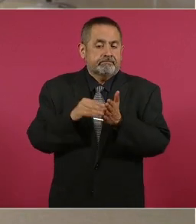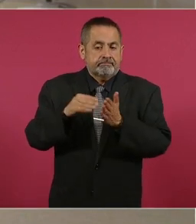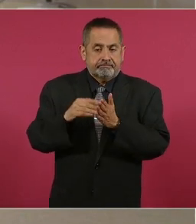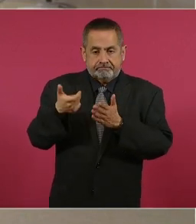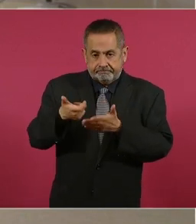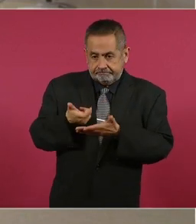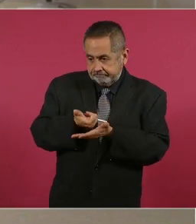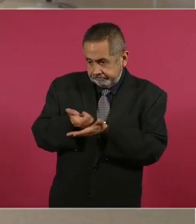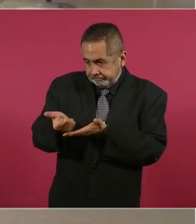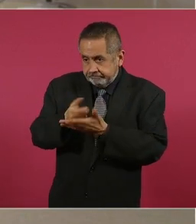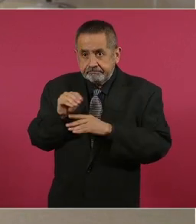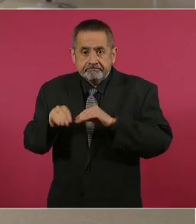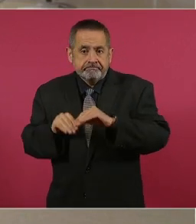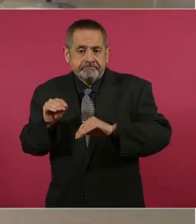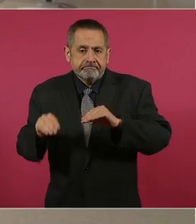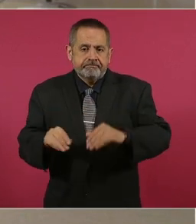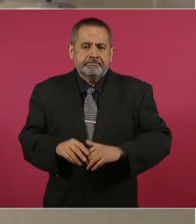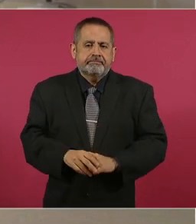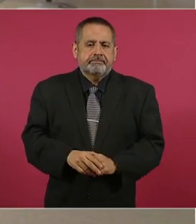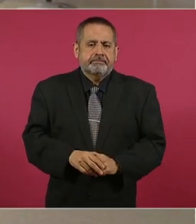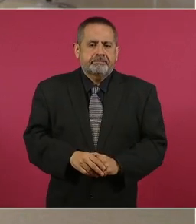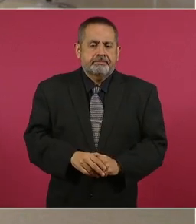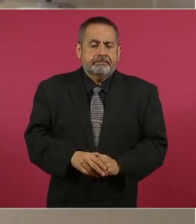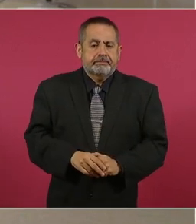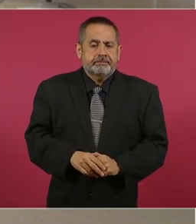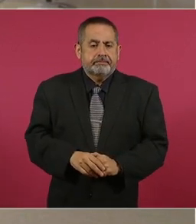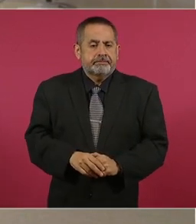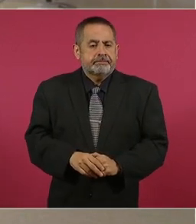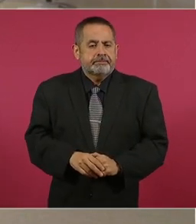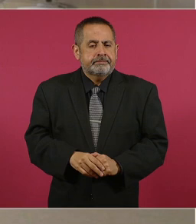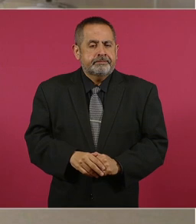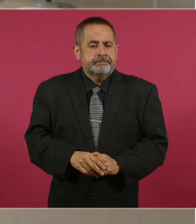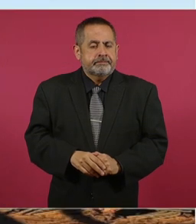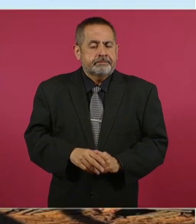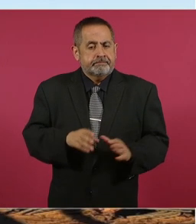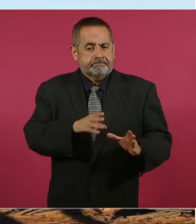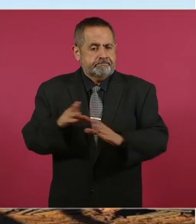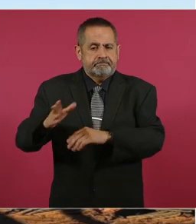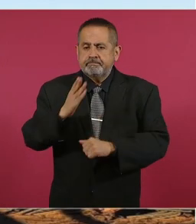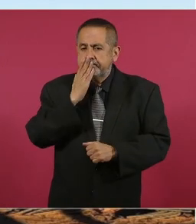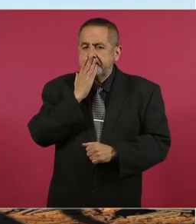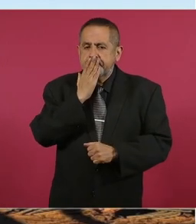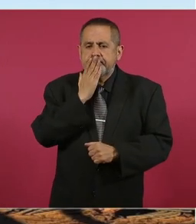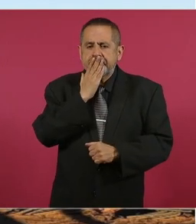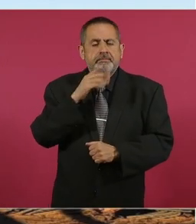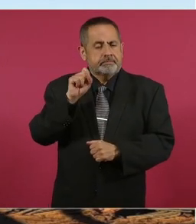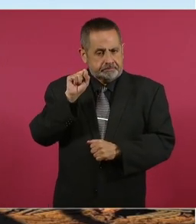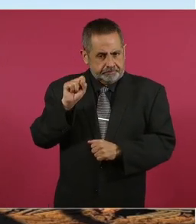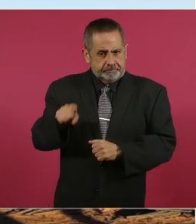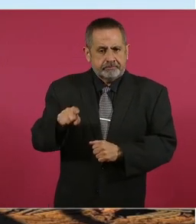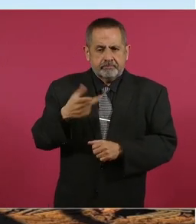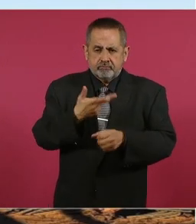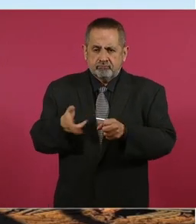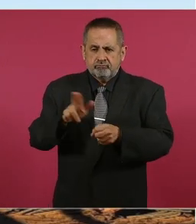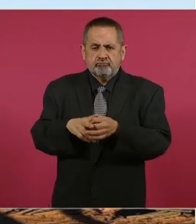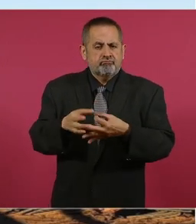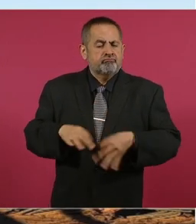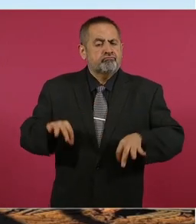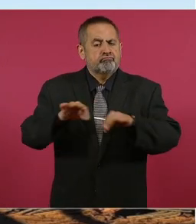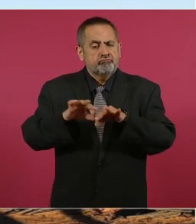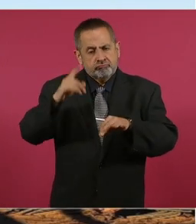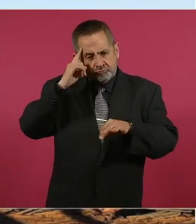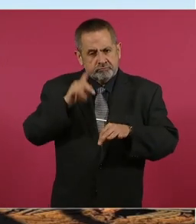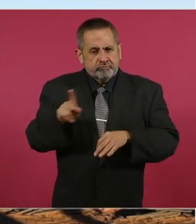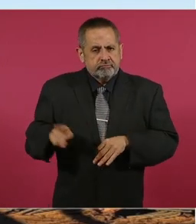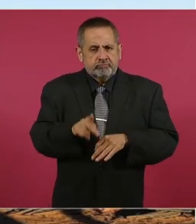en equipamiento. La siguiente, en el caso de Sonora, un hospital fundamental para el plan de justicia de los